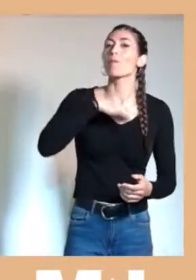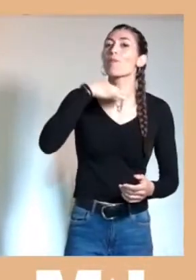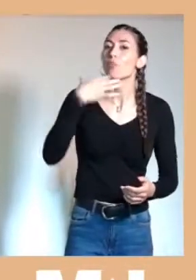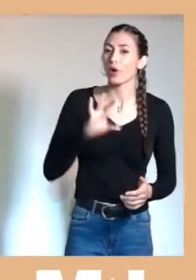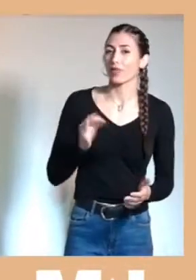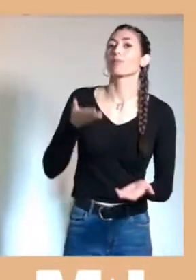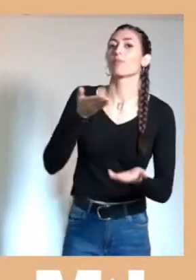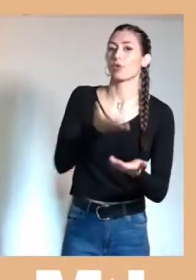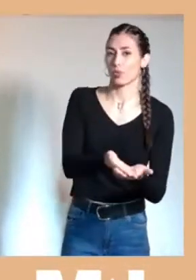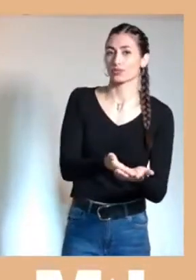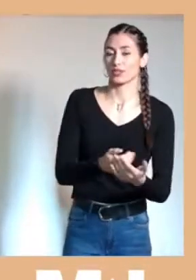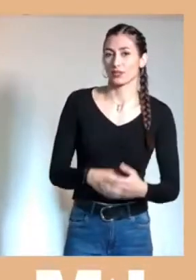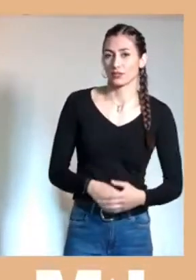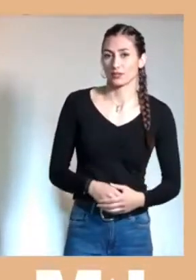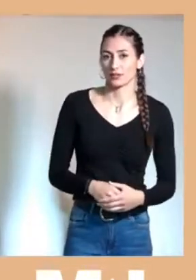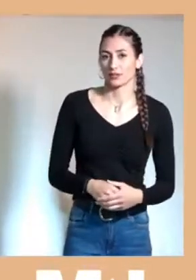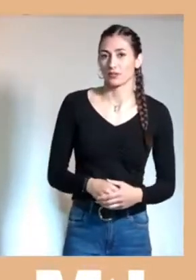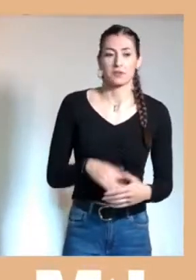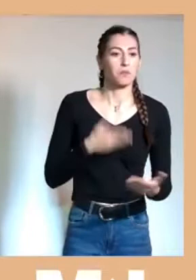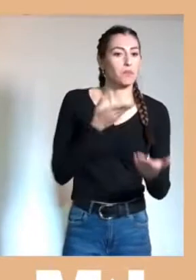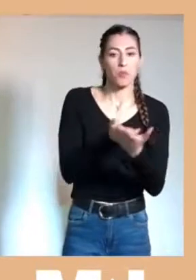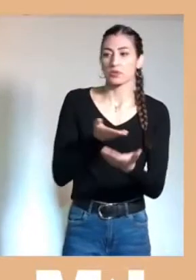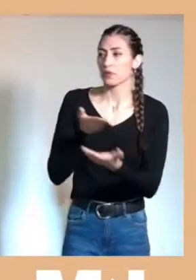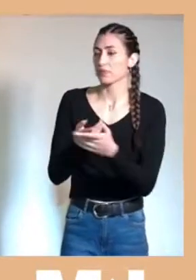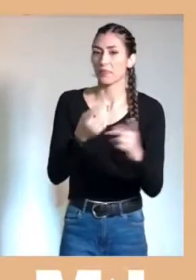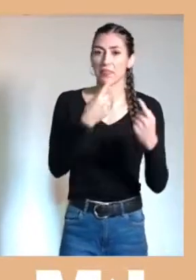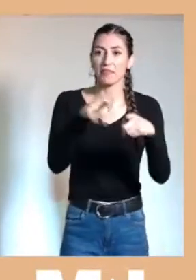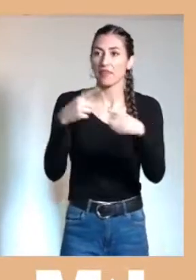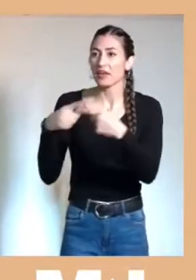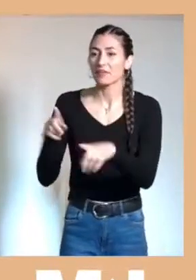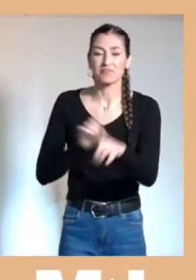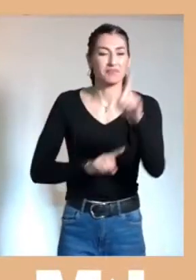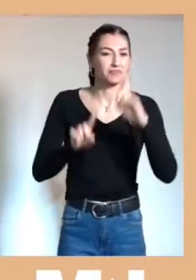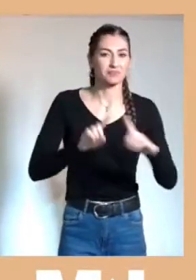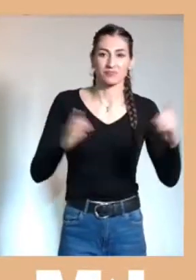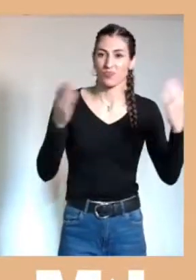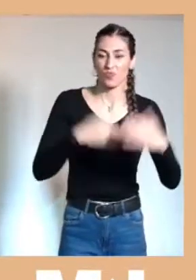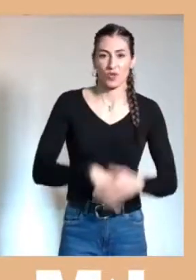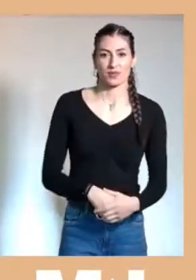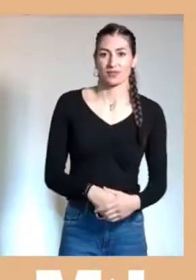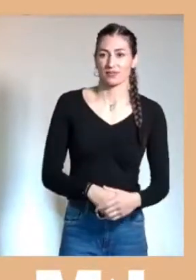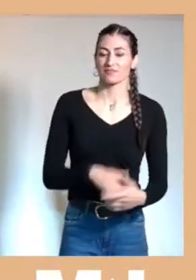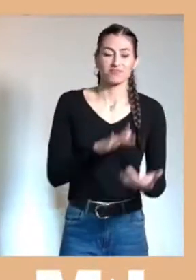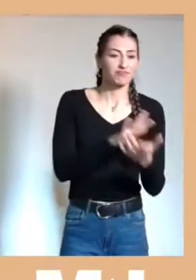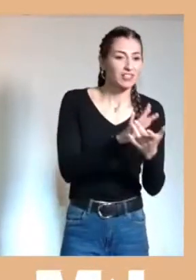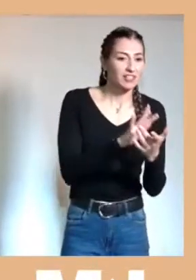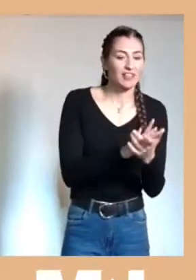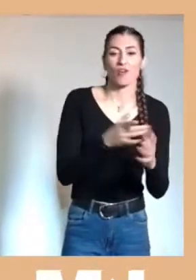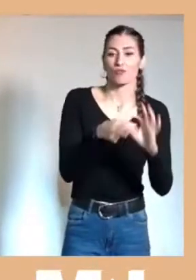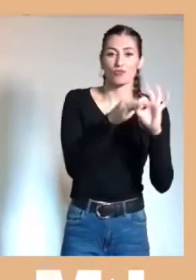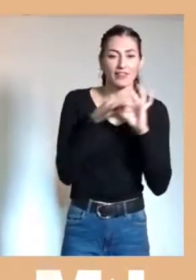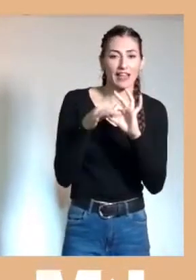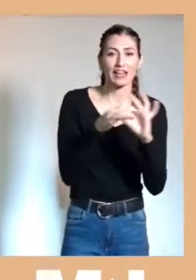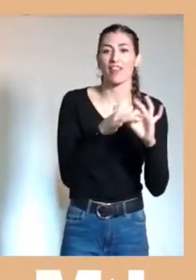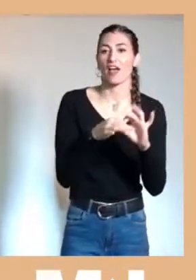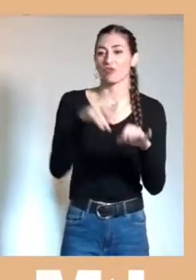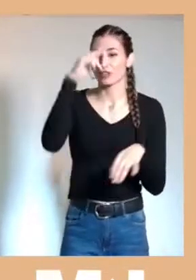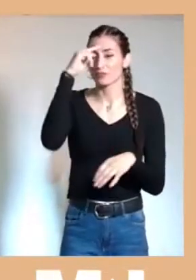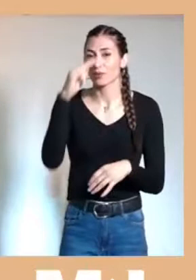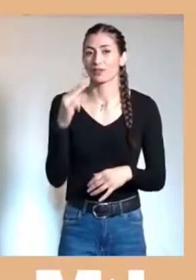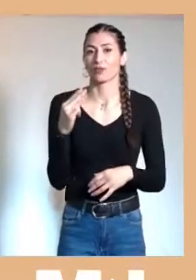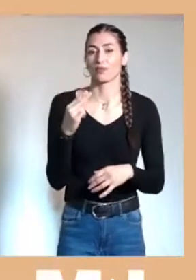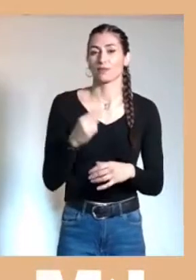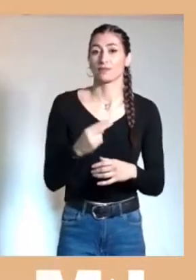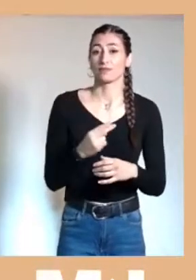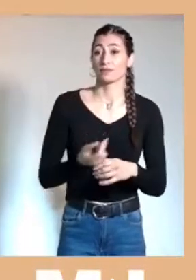de hacer diferentes propuestas sin ningún tipo de problema, con tranquilidad, con respeto y que podamos